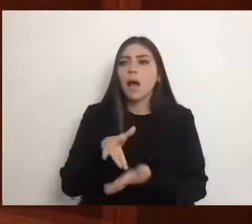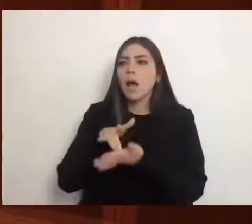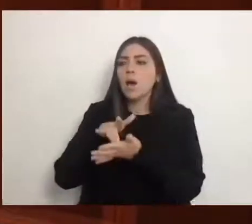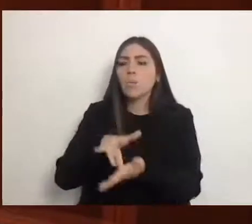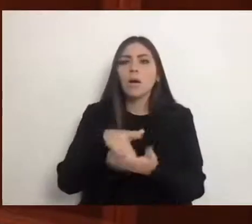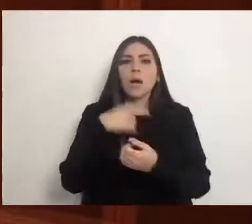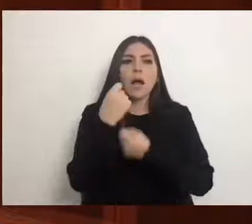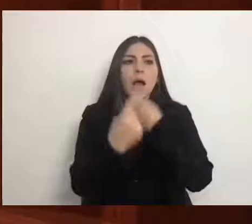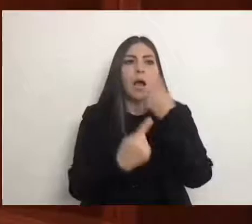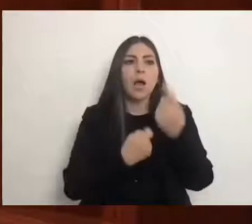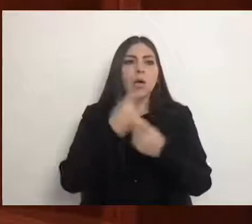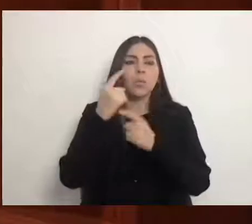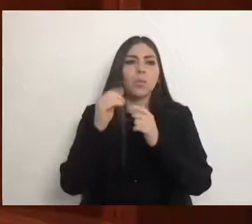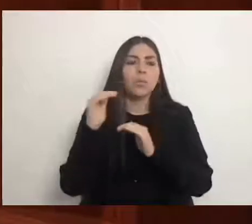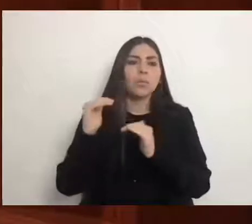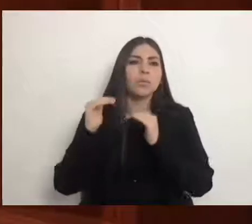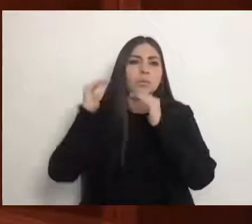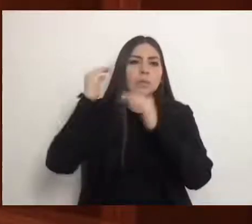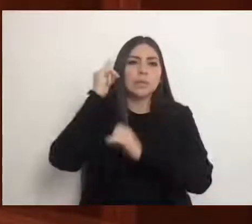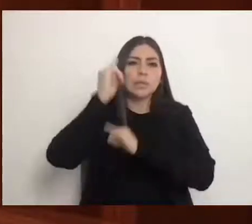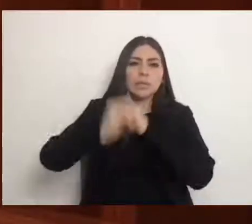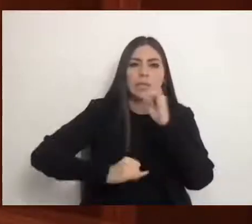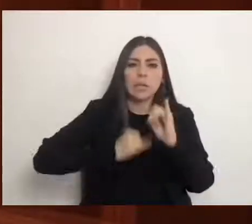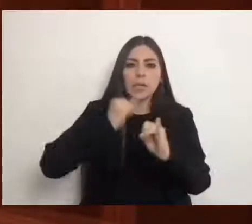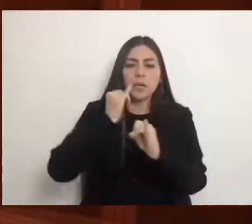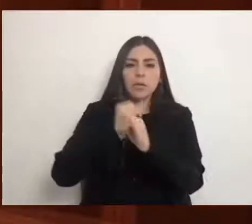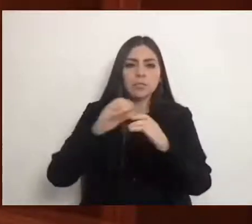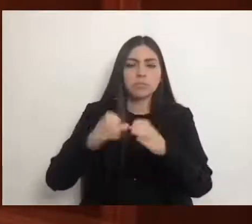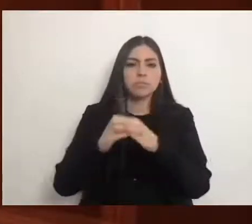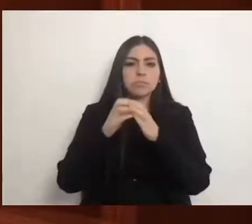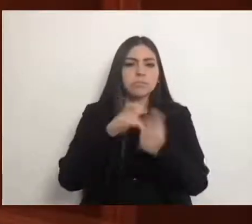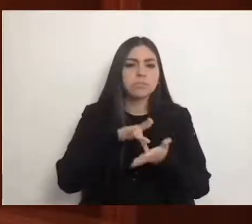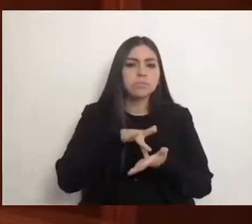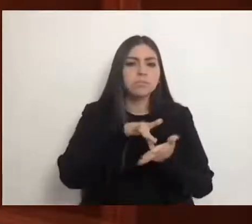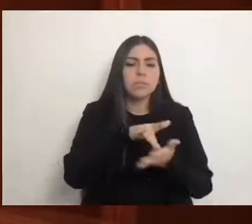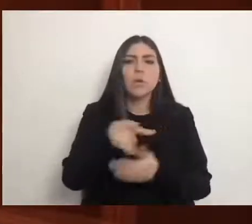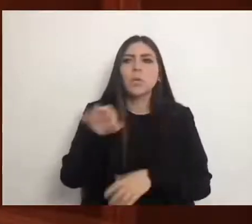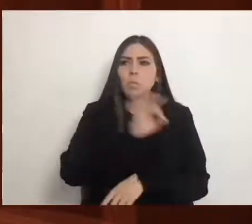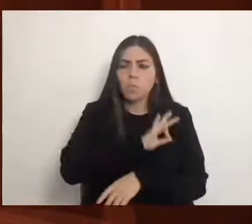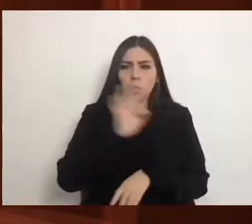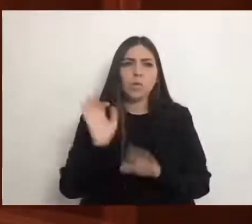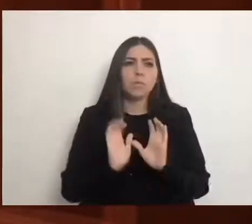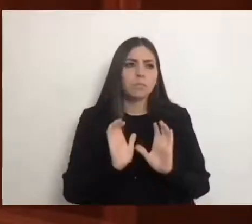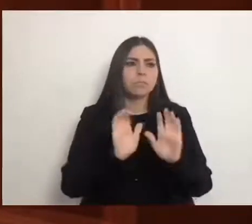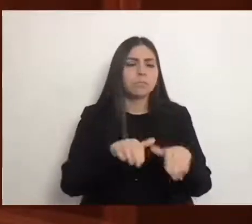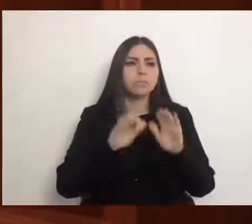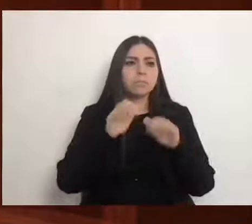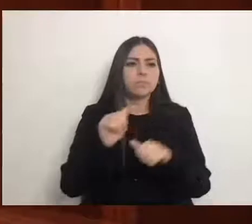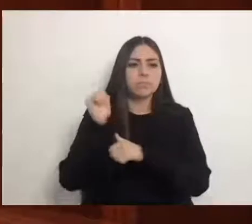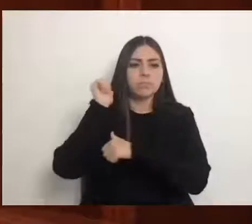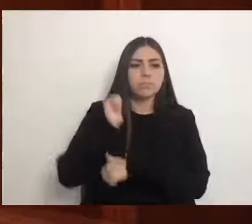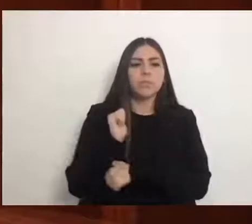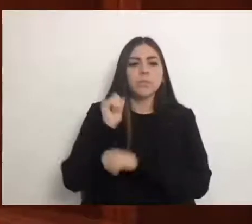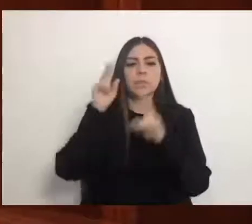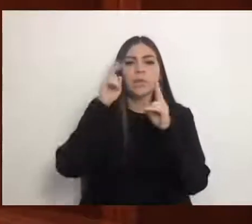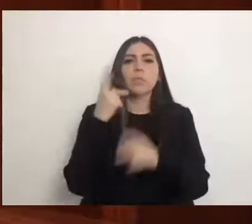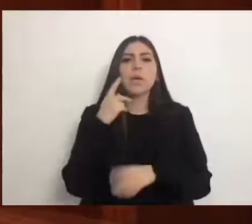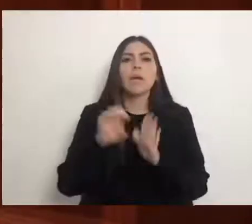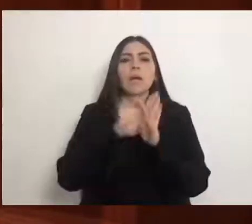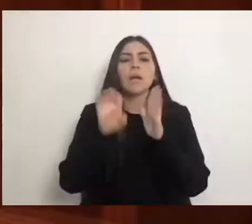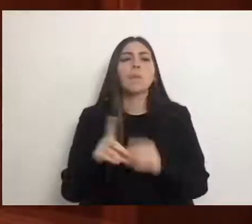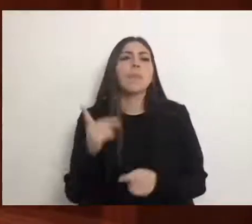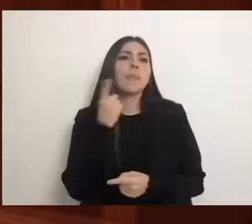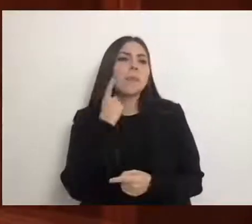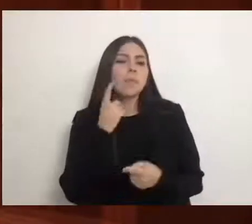organismos internacionales que les han permitido su ingreso a cargos de representación política como diputadas,